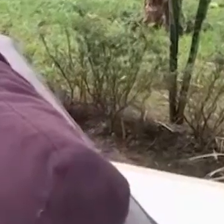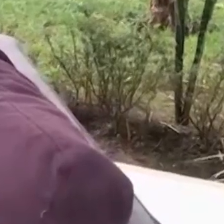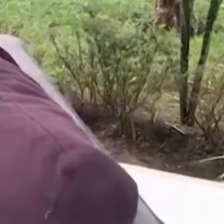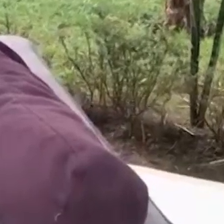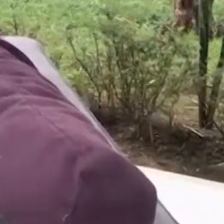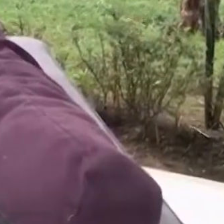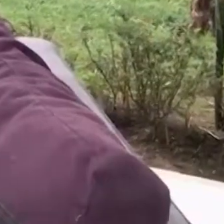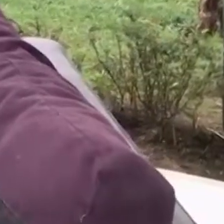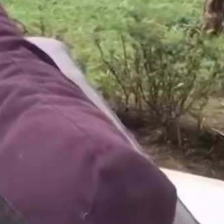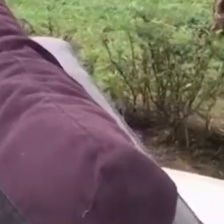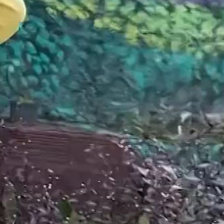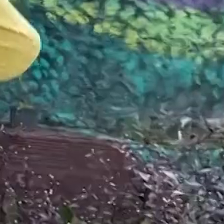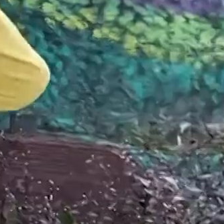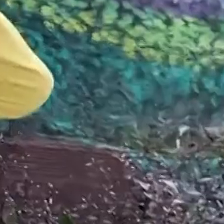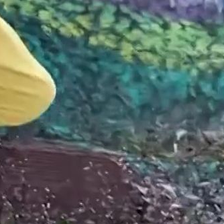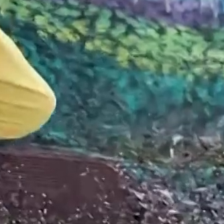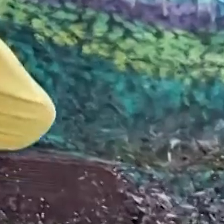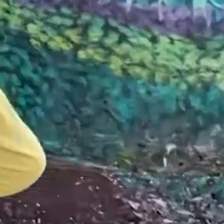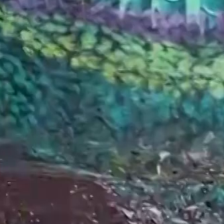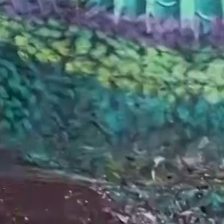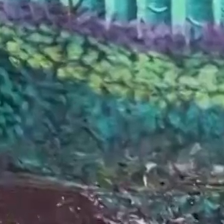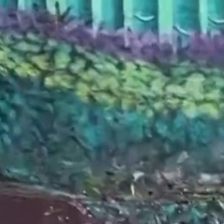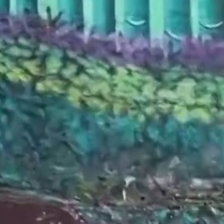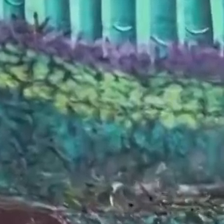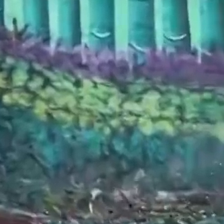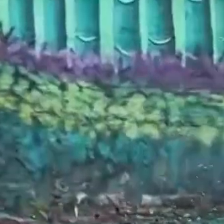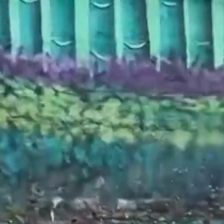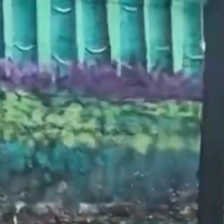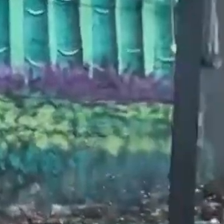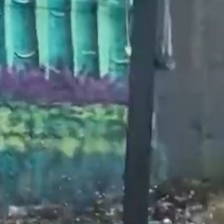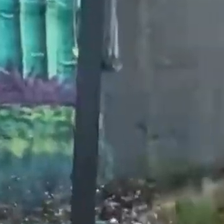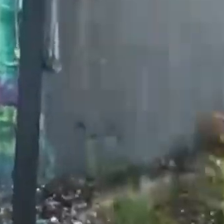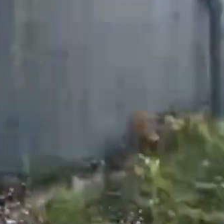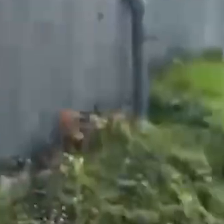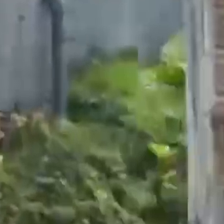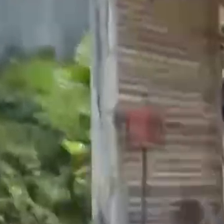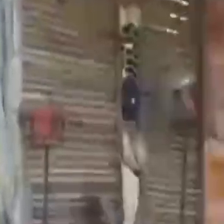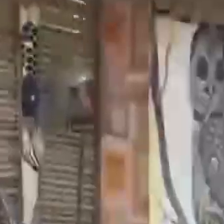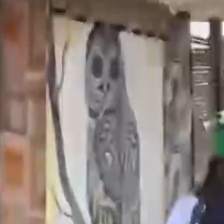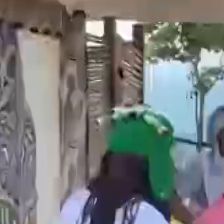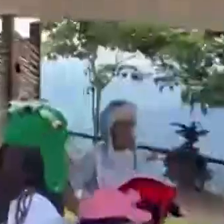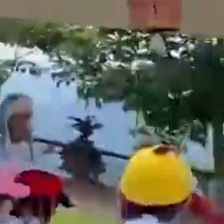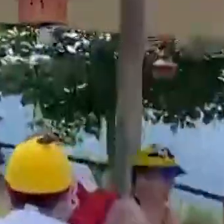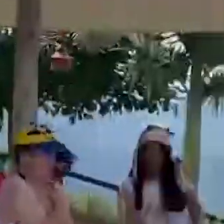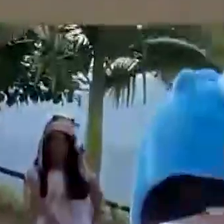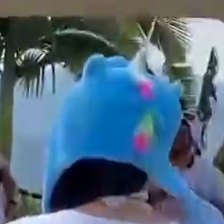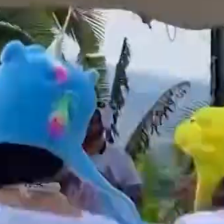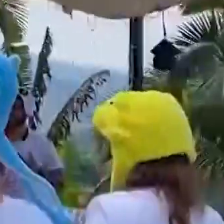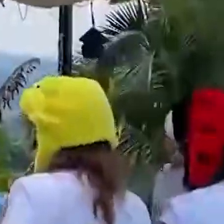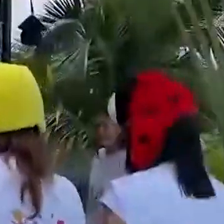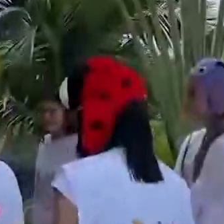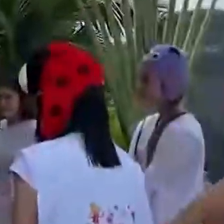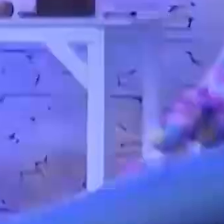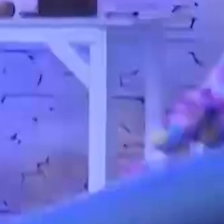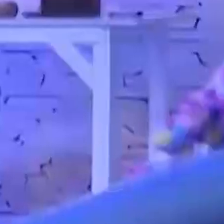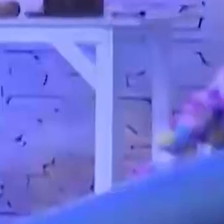sintiendo mi corazón mientras poco a poco cae el sol, un poco de anhelo por amor,